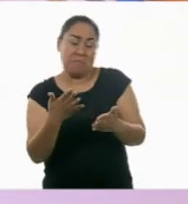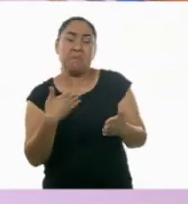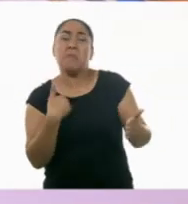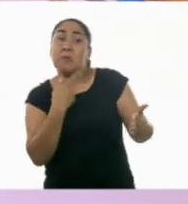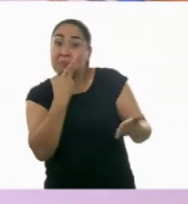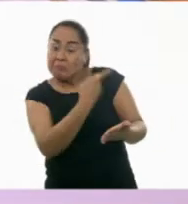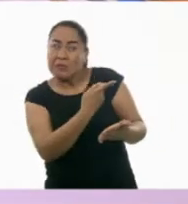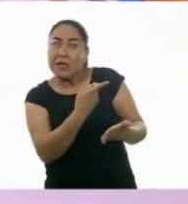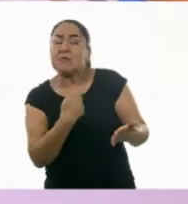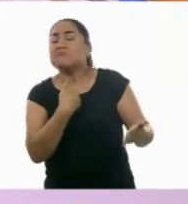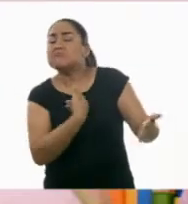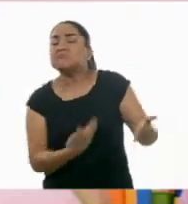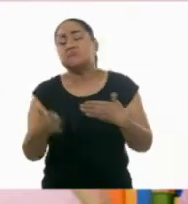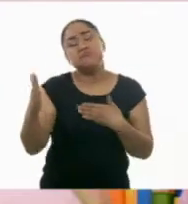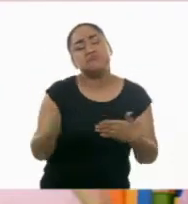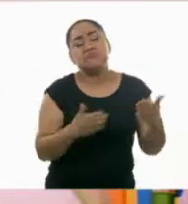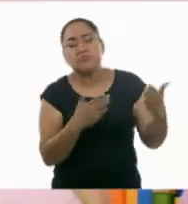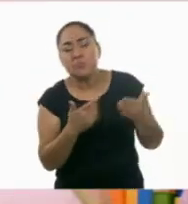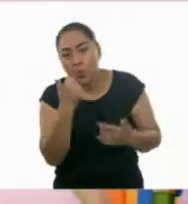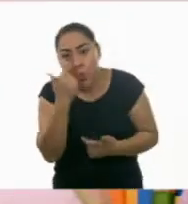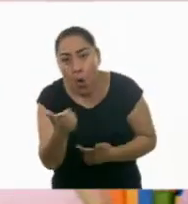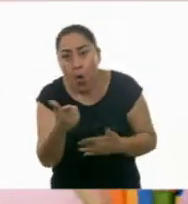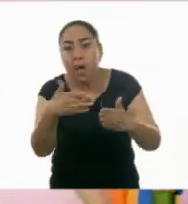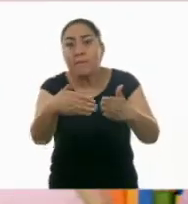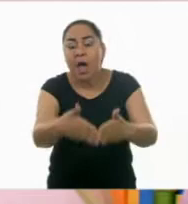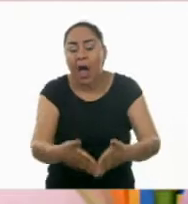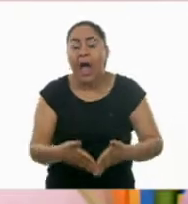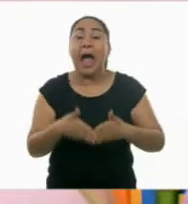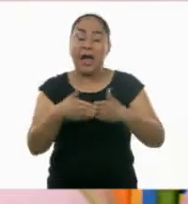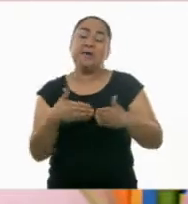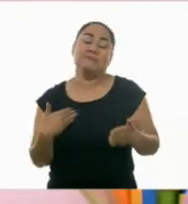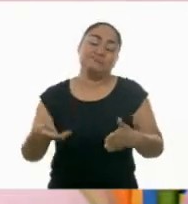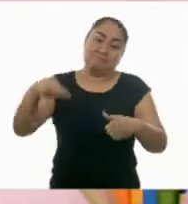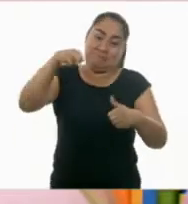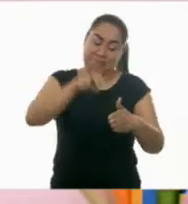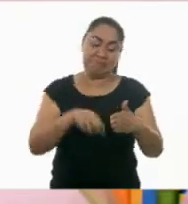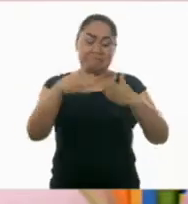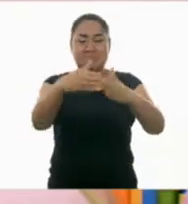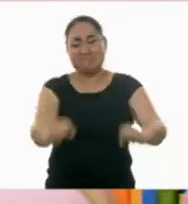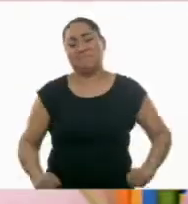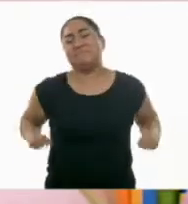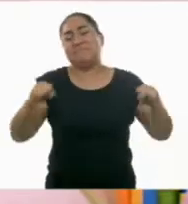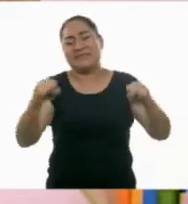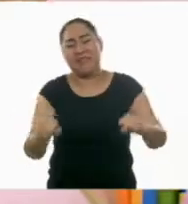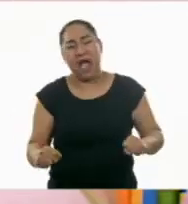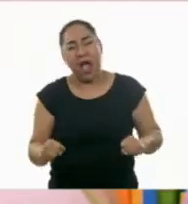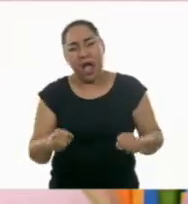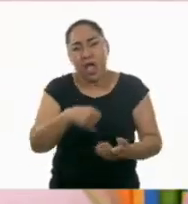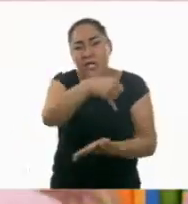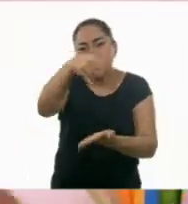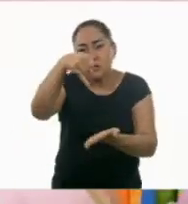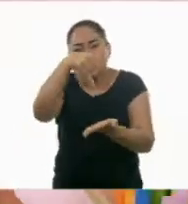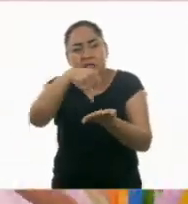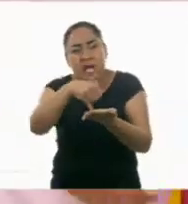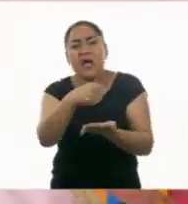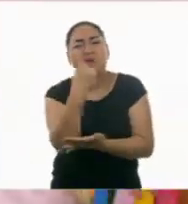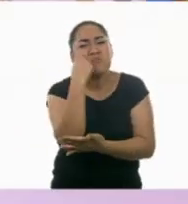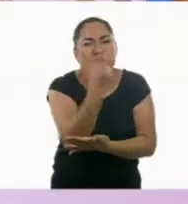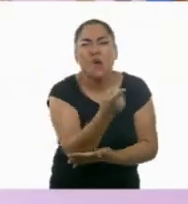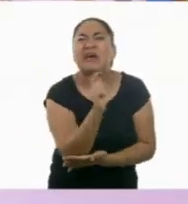Dice la canción, iba caminando y me encontré una barca. Entonces me fui, vení y llegué a una isla. ¿Qué encontré en esa